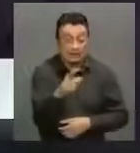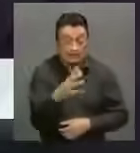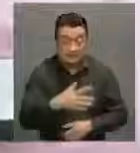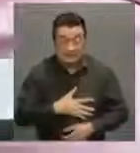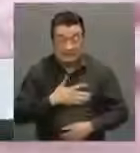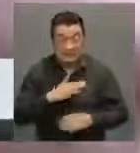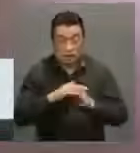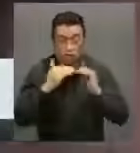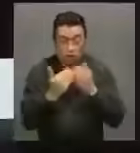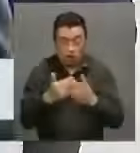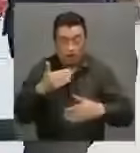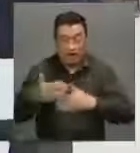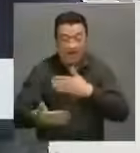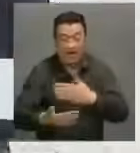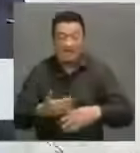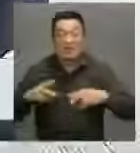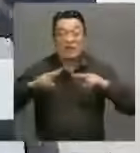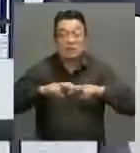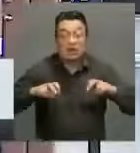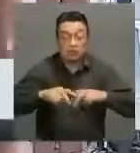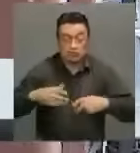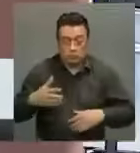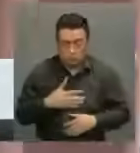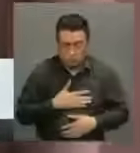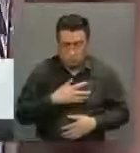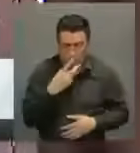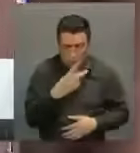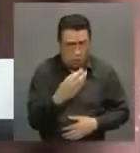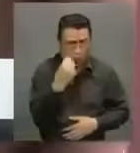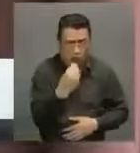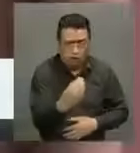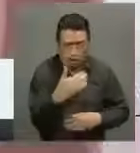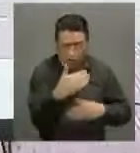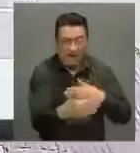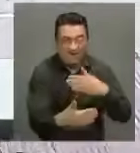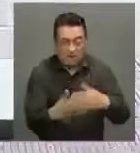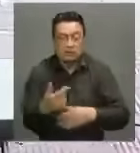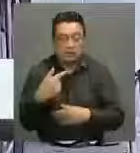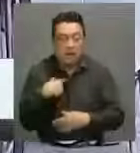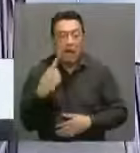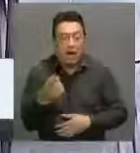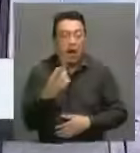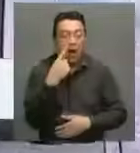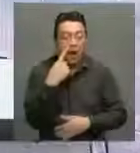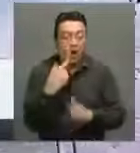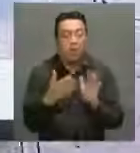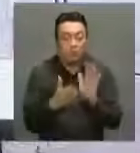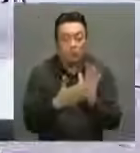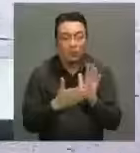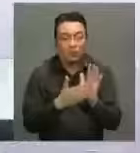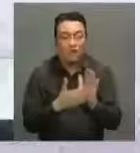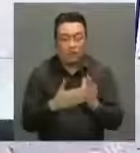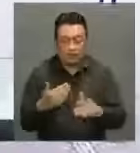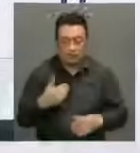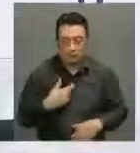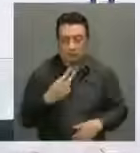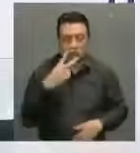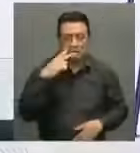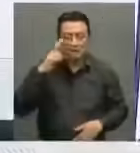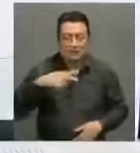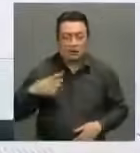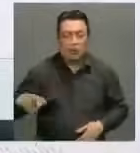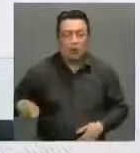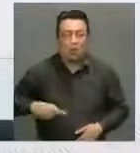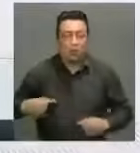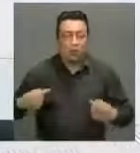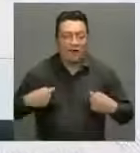avances de la investigación para él eran muy buenos porque de alguna manera iban a probar, dijo él, su completa y total inocencia